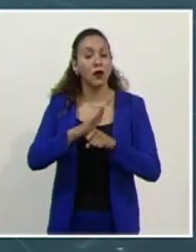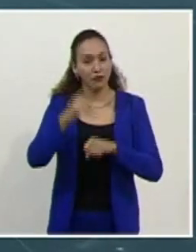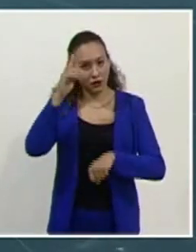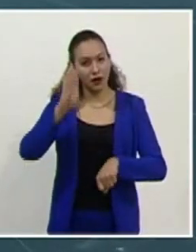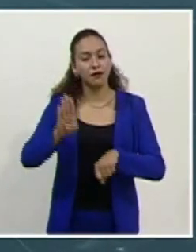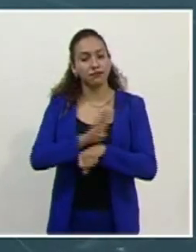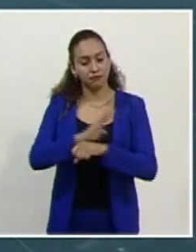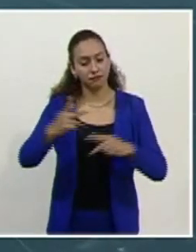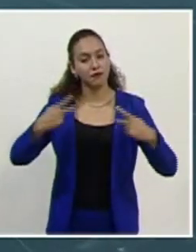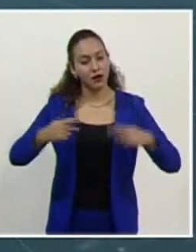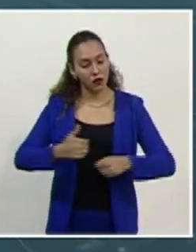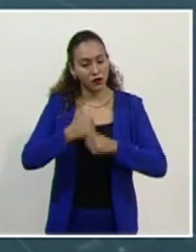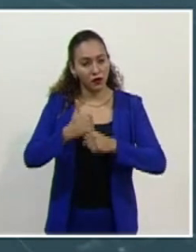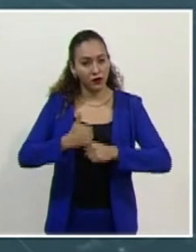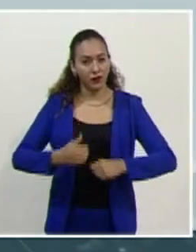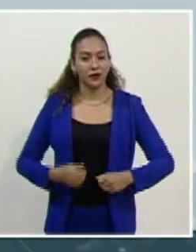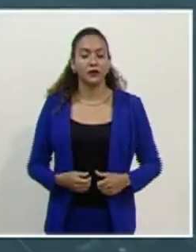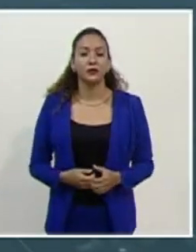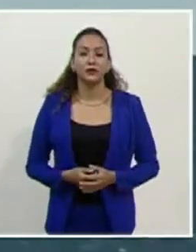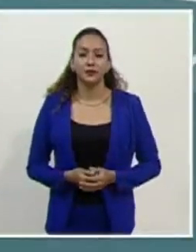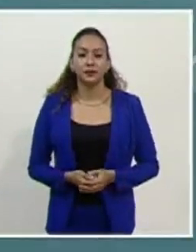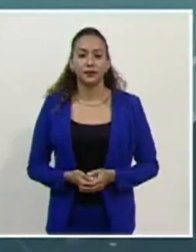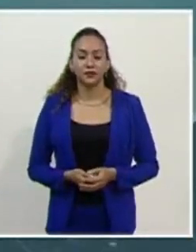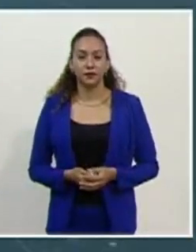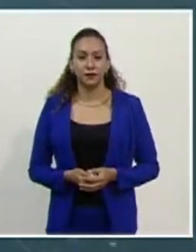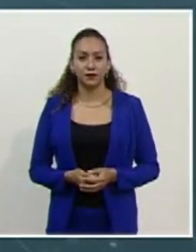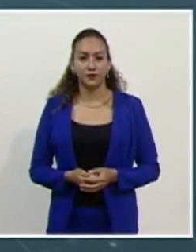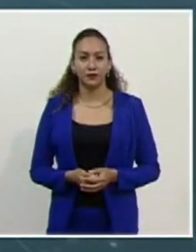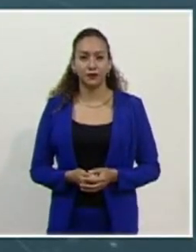ministra presidenta Norma Lucía Piña.